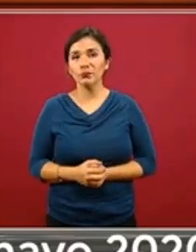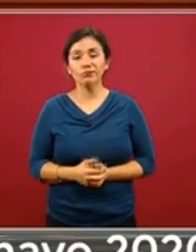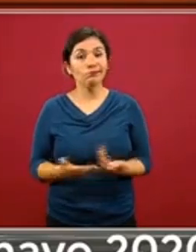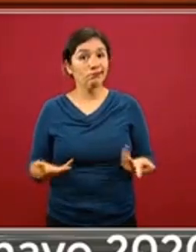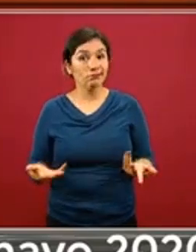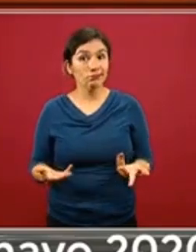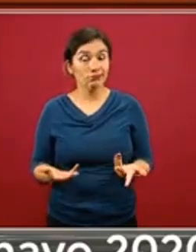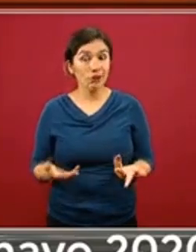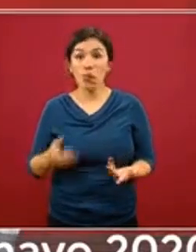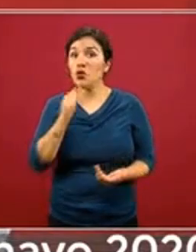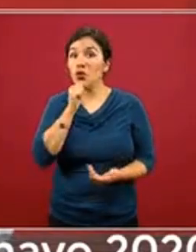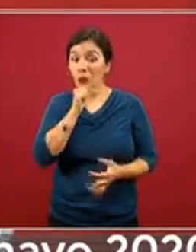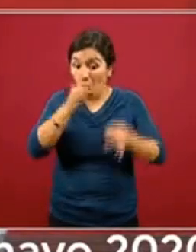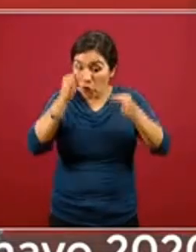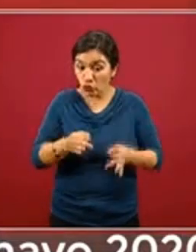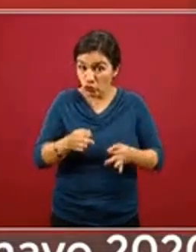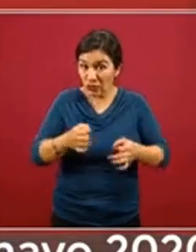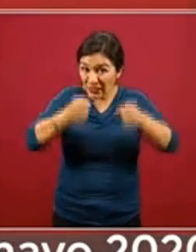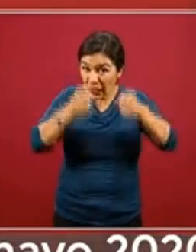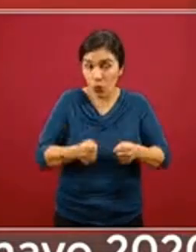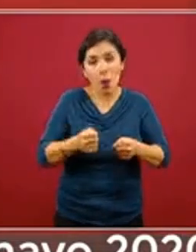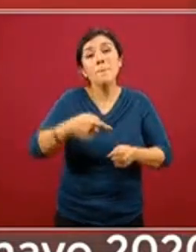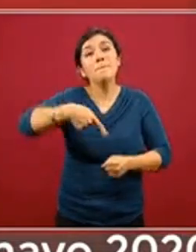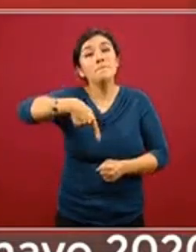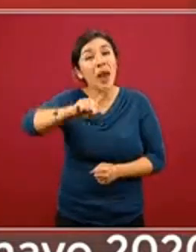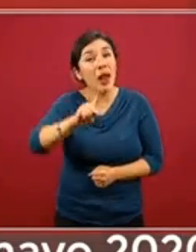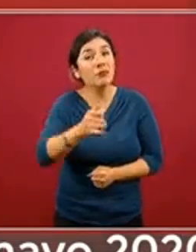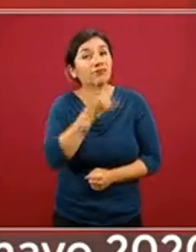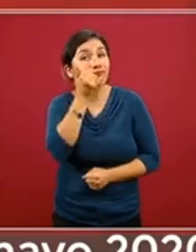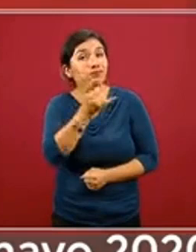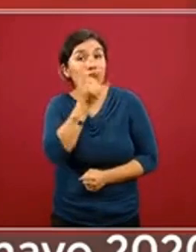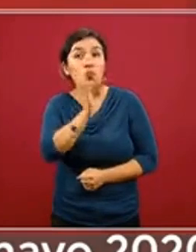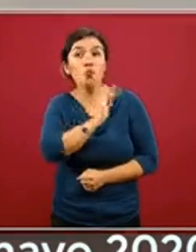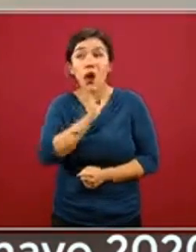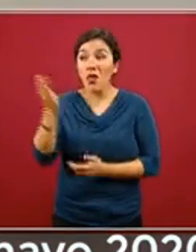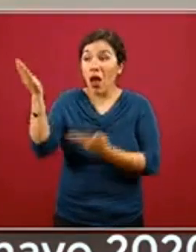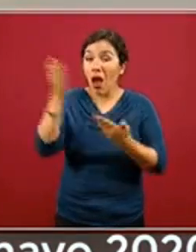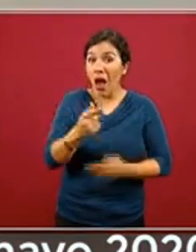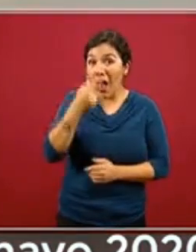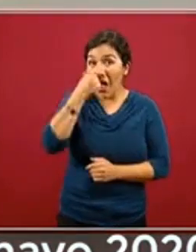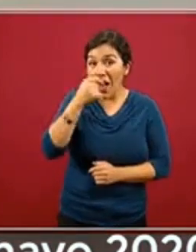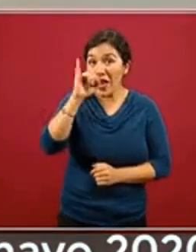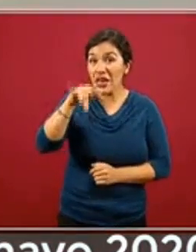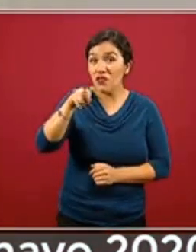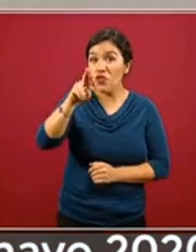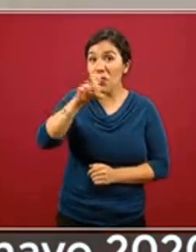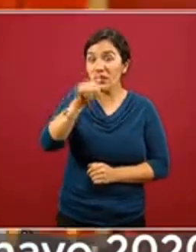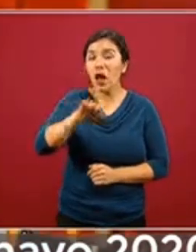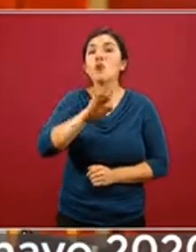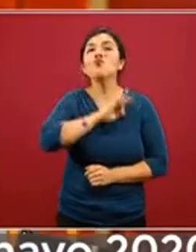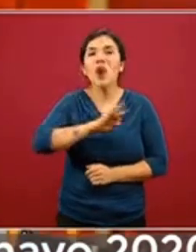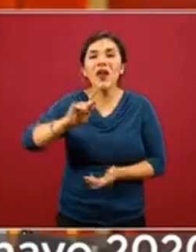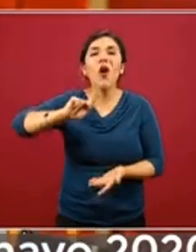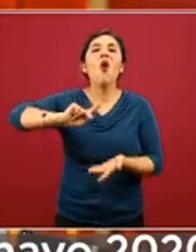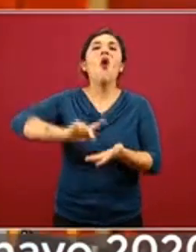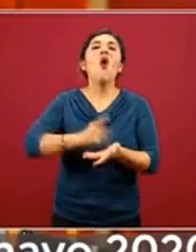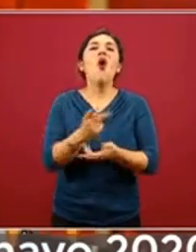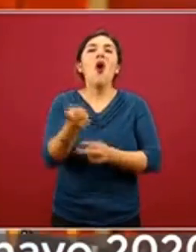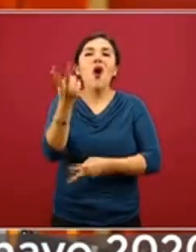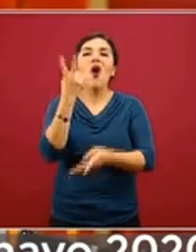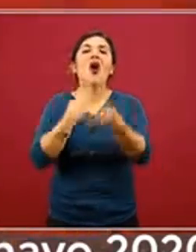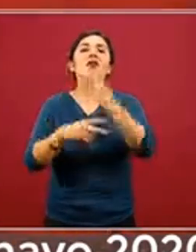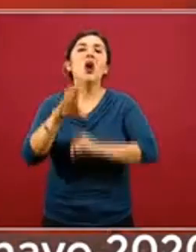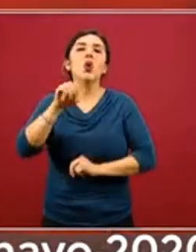No está garantizado, pero es probable que con la llegada de la influenza también pudiera reemerger